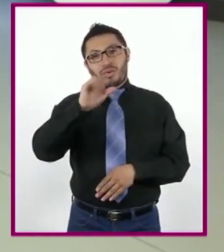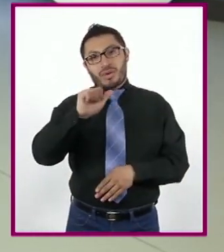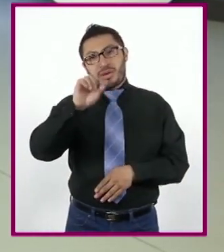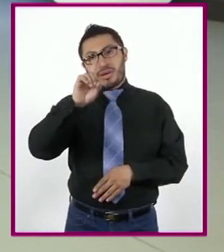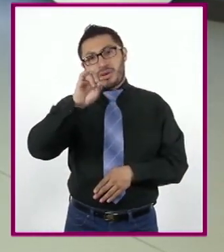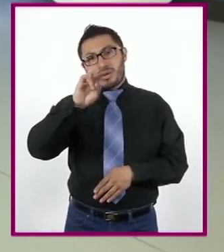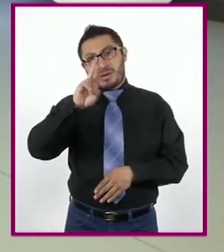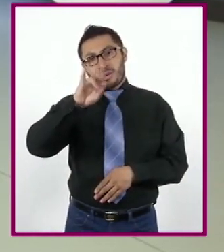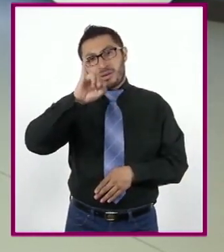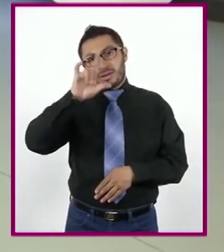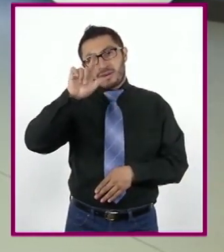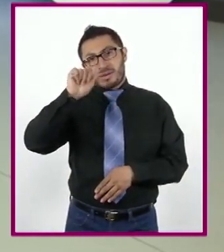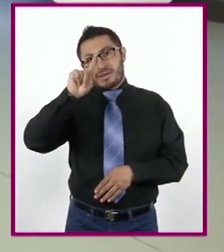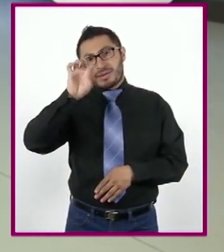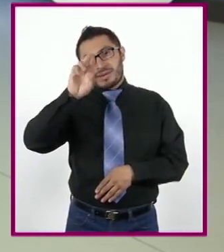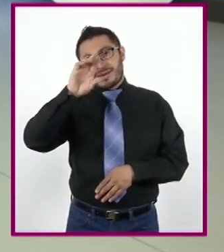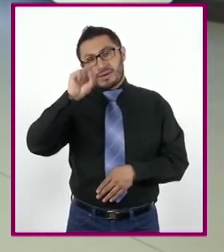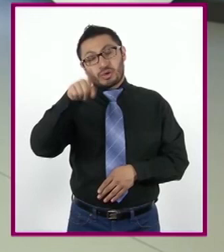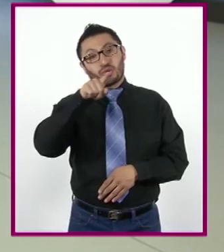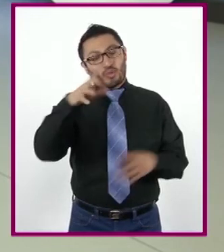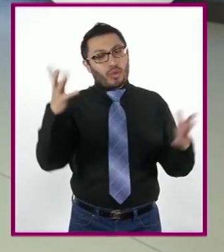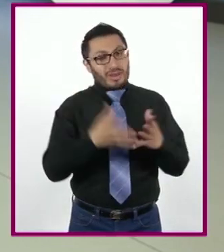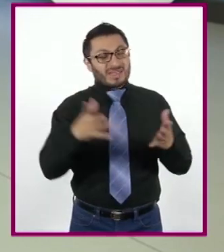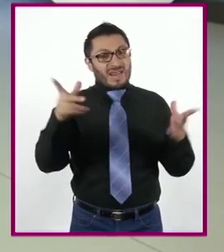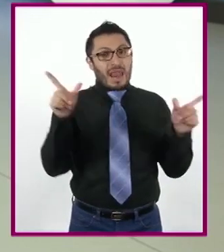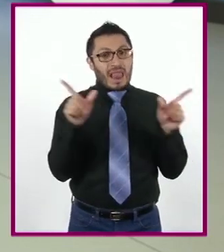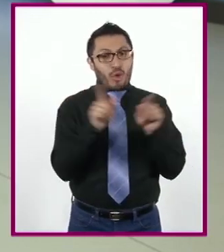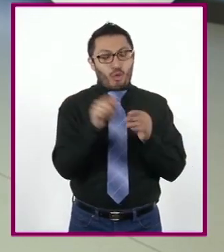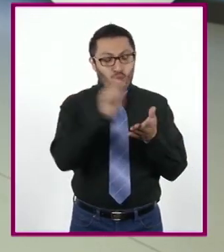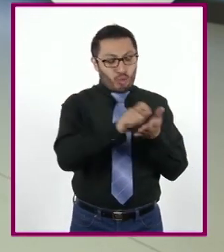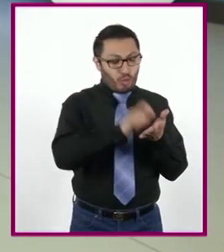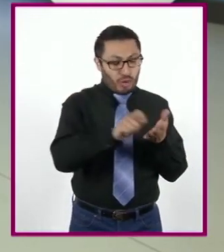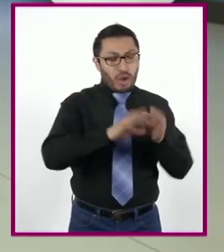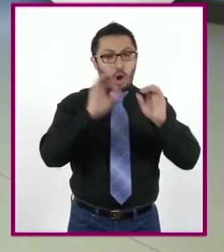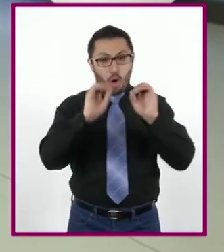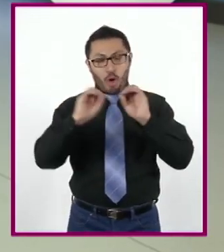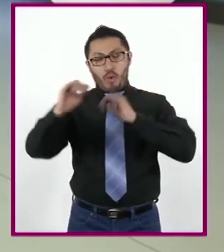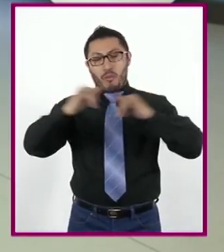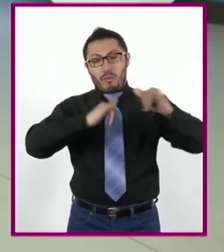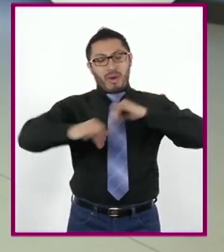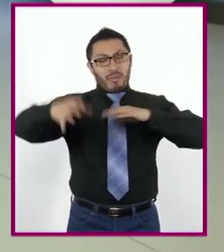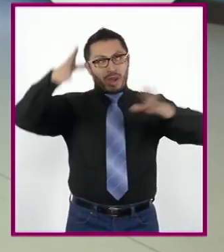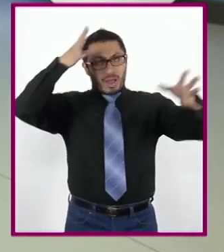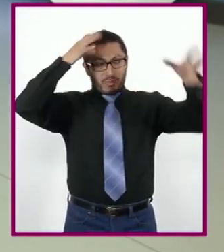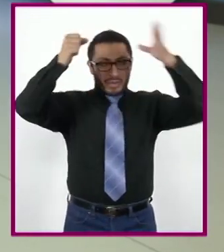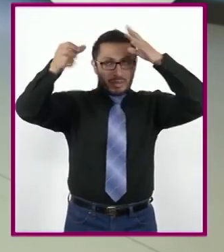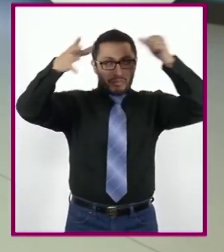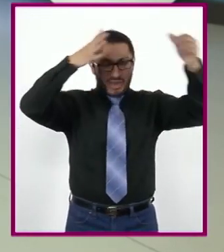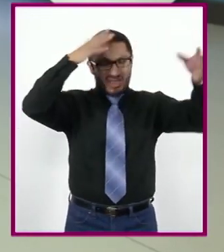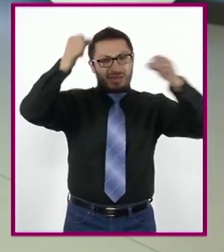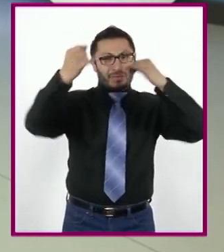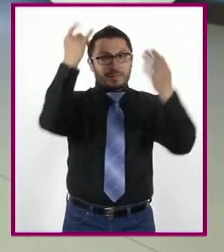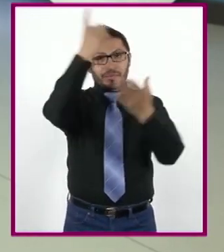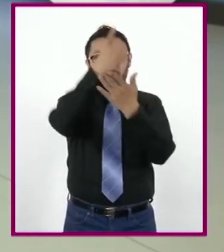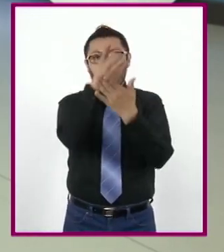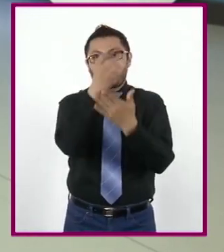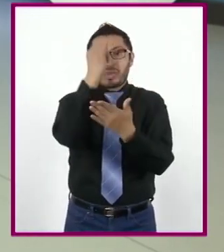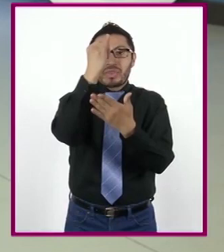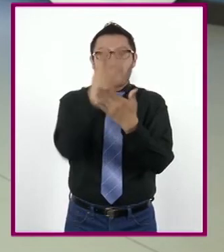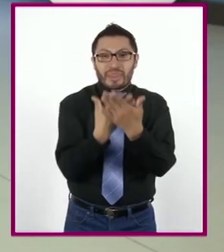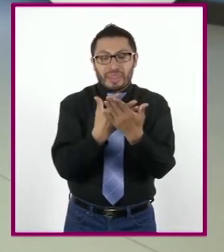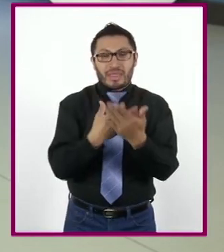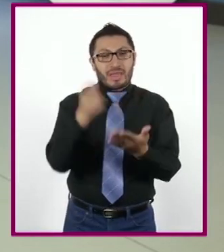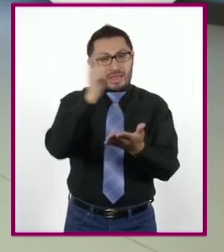es posible, elaboren un resumen o un mapa conceptual en su cuaderno de apuntes. ¿Aceptan el